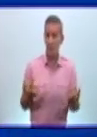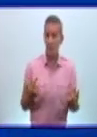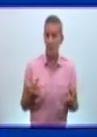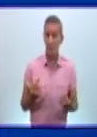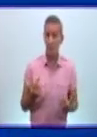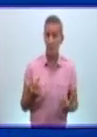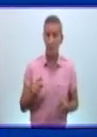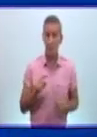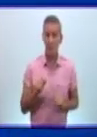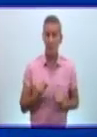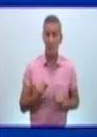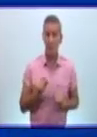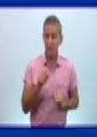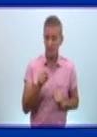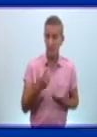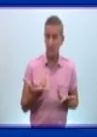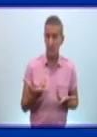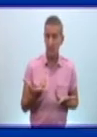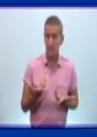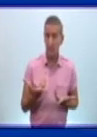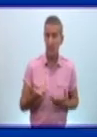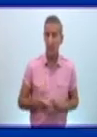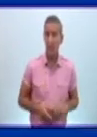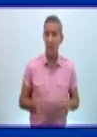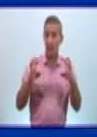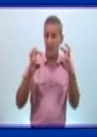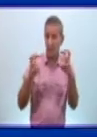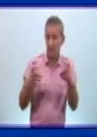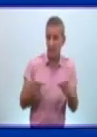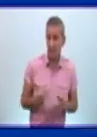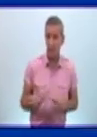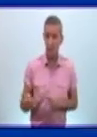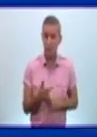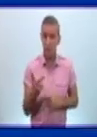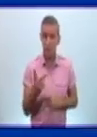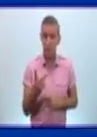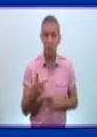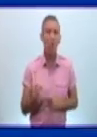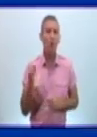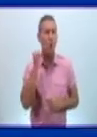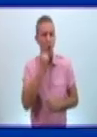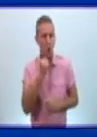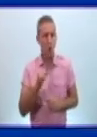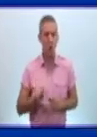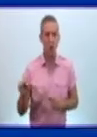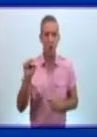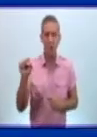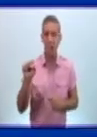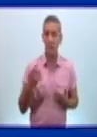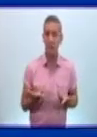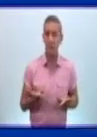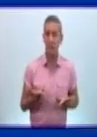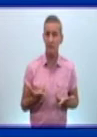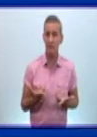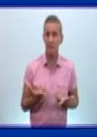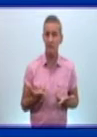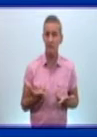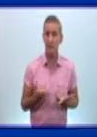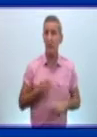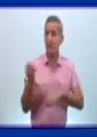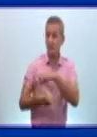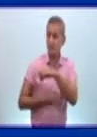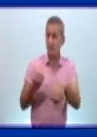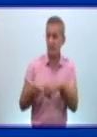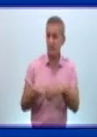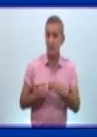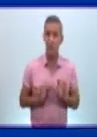más que el resultado de unir 2 o más sustancias sin que ocurra transformación